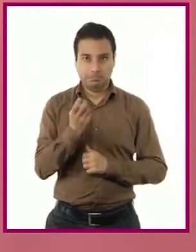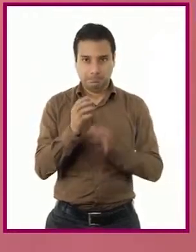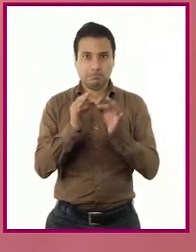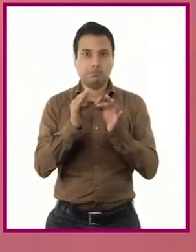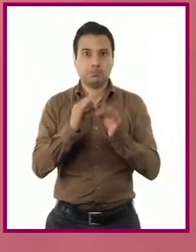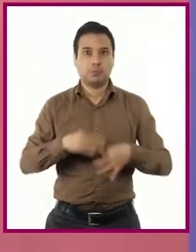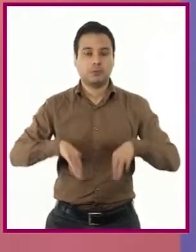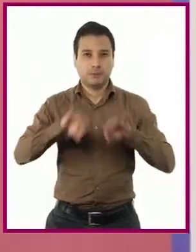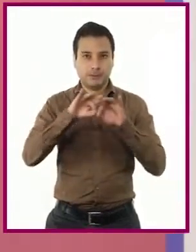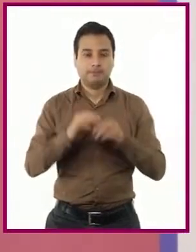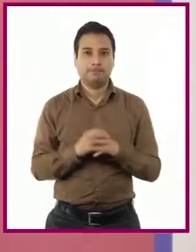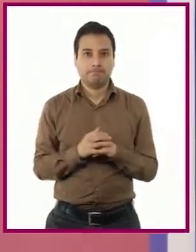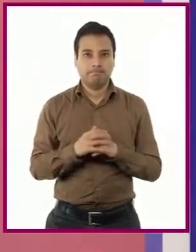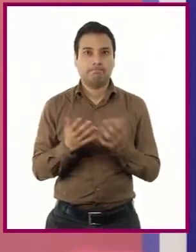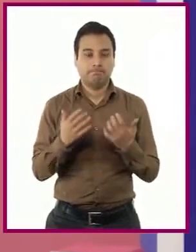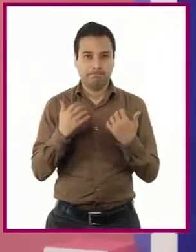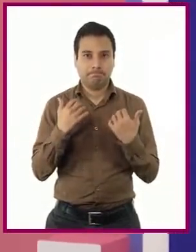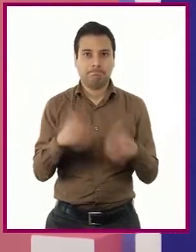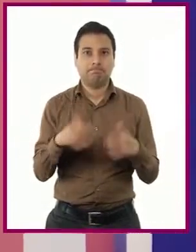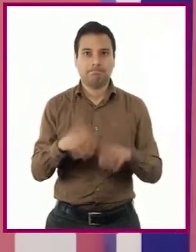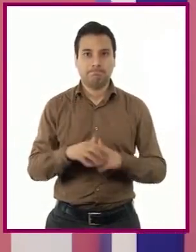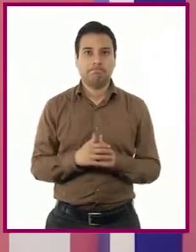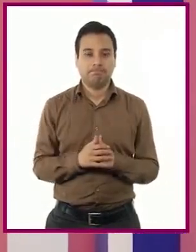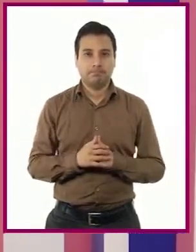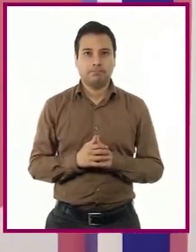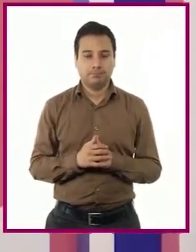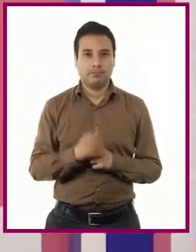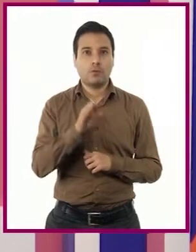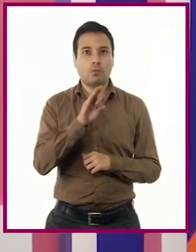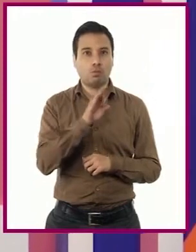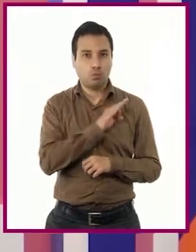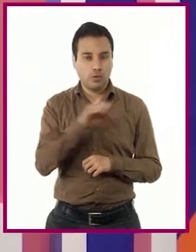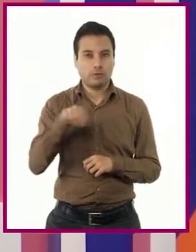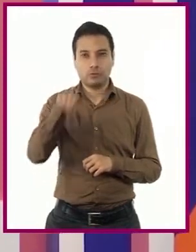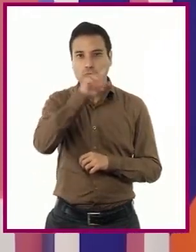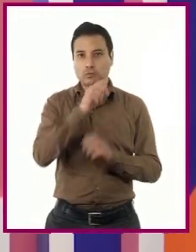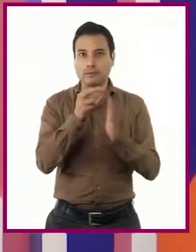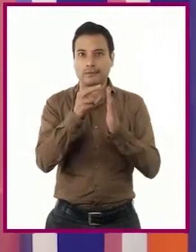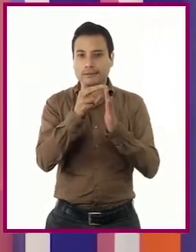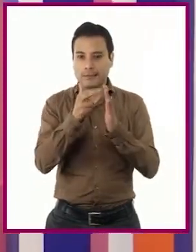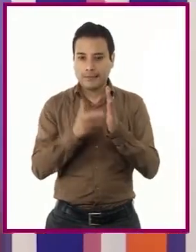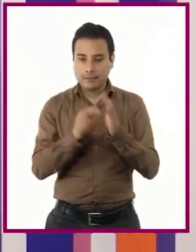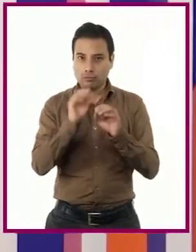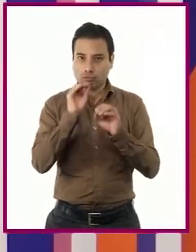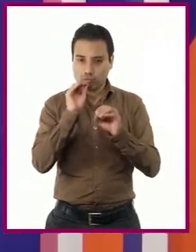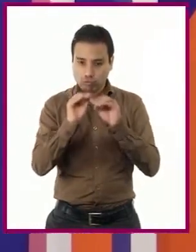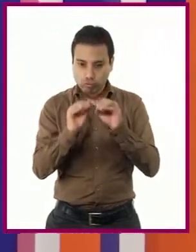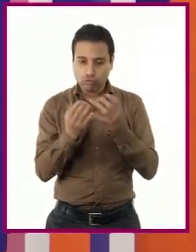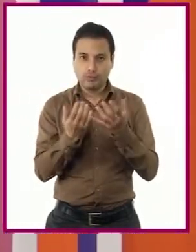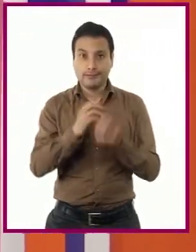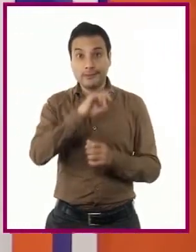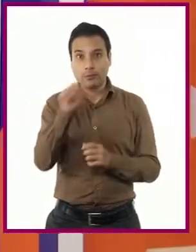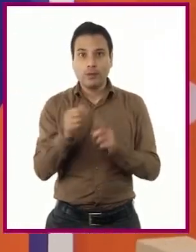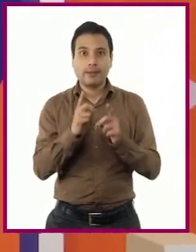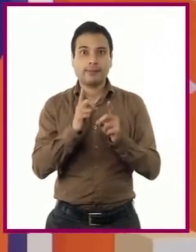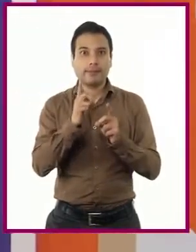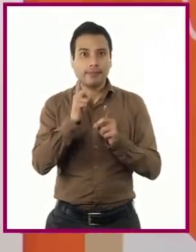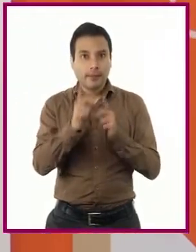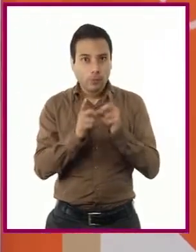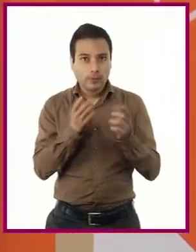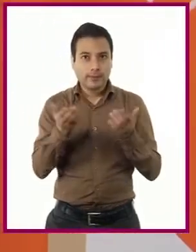permite contar con un reglamento adecuado para que regule nuestra convivencia y la dinámica del juego en las actividades deportivas que se llevan a